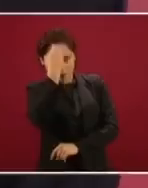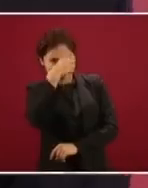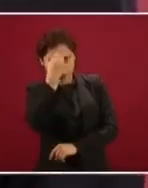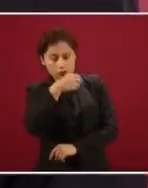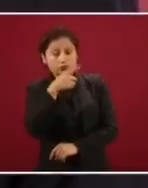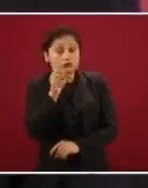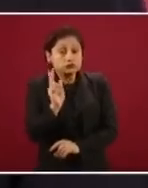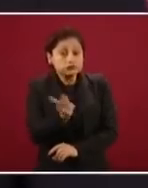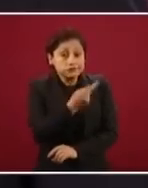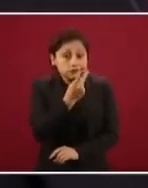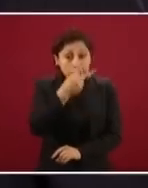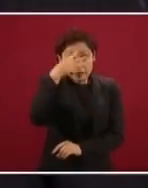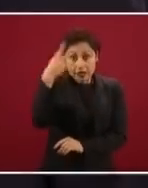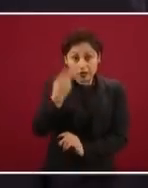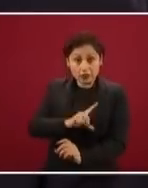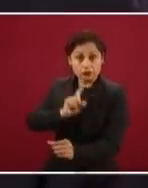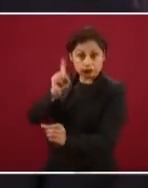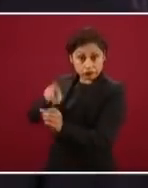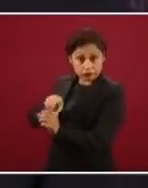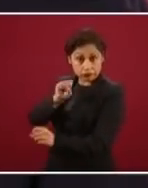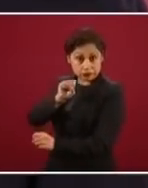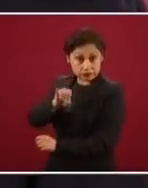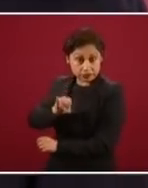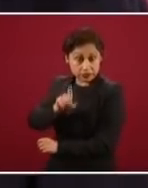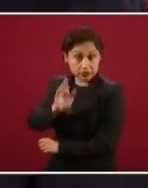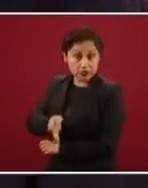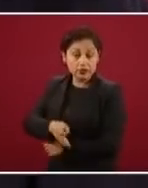muchas gracias es algo éste